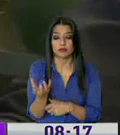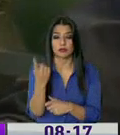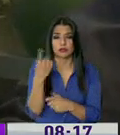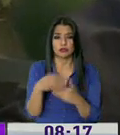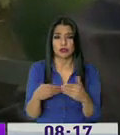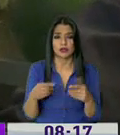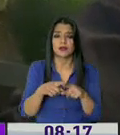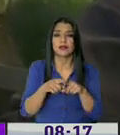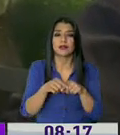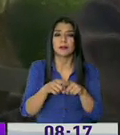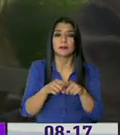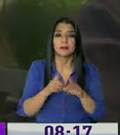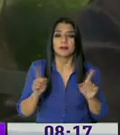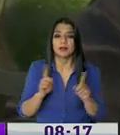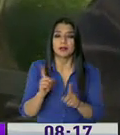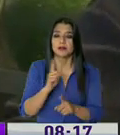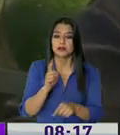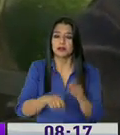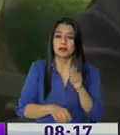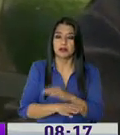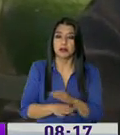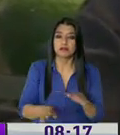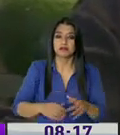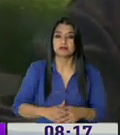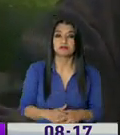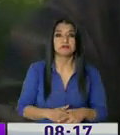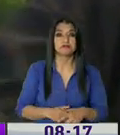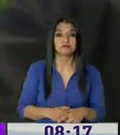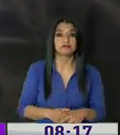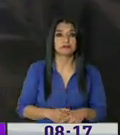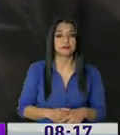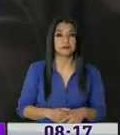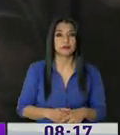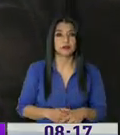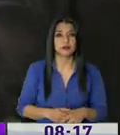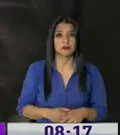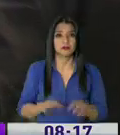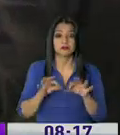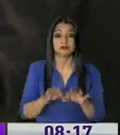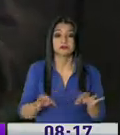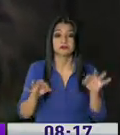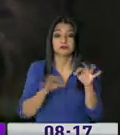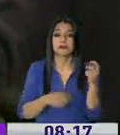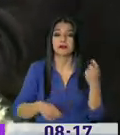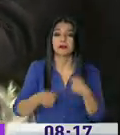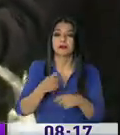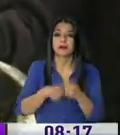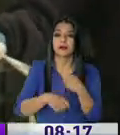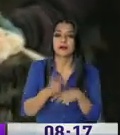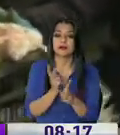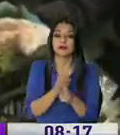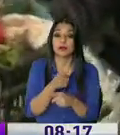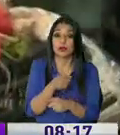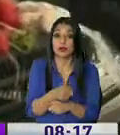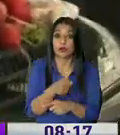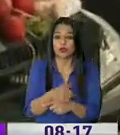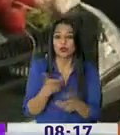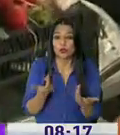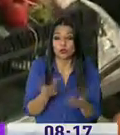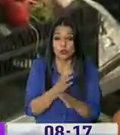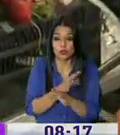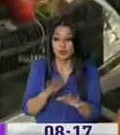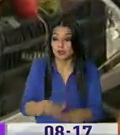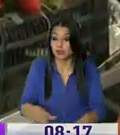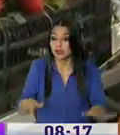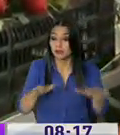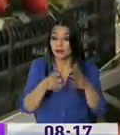o sea, no nos ha alzado, no se ha ganado casi nada. Lo importante es que se pueda vender, sí, que son productos frescos, que todo está limpio, que